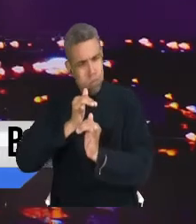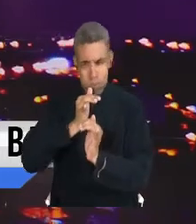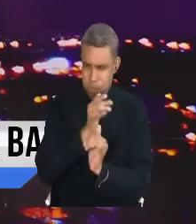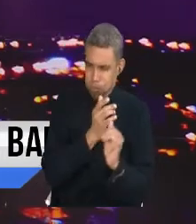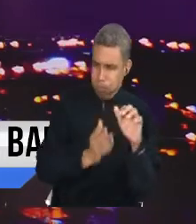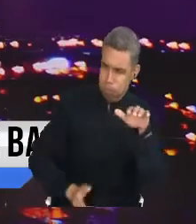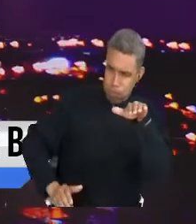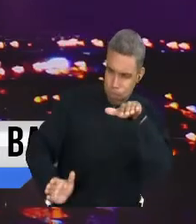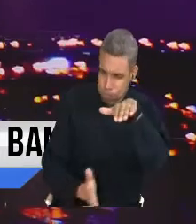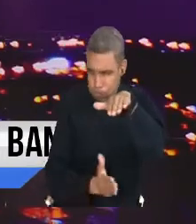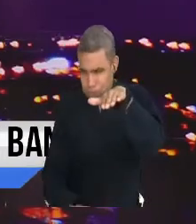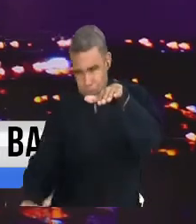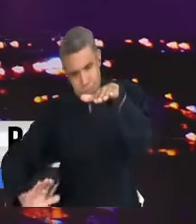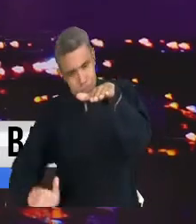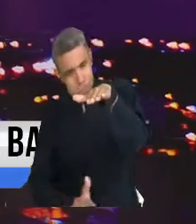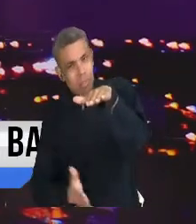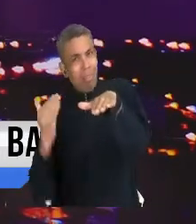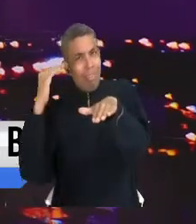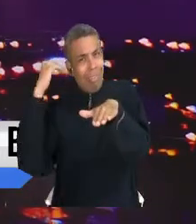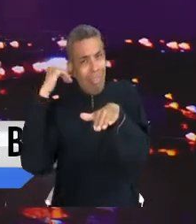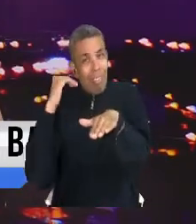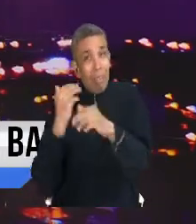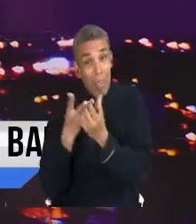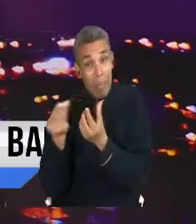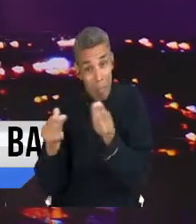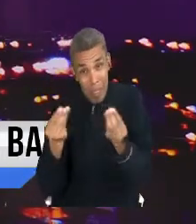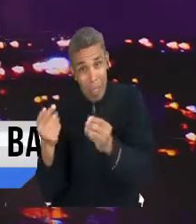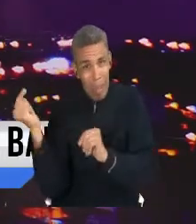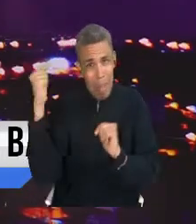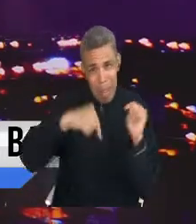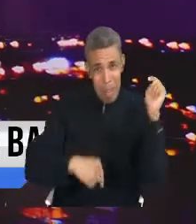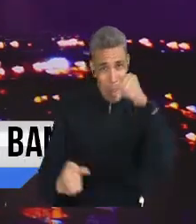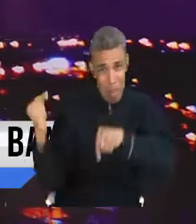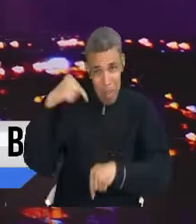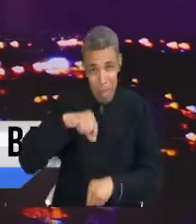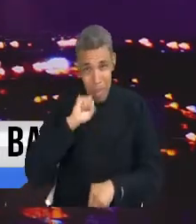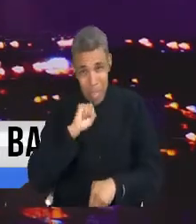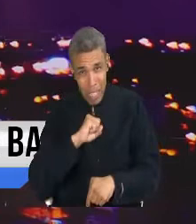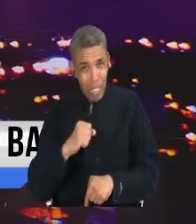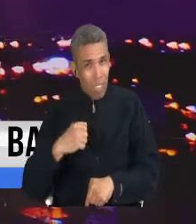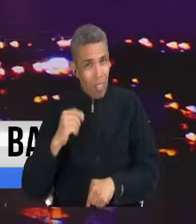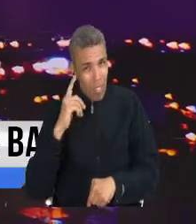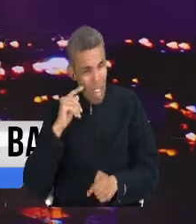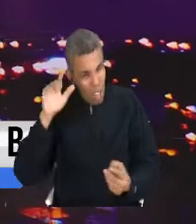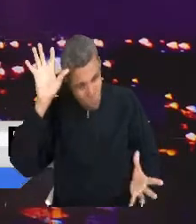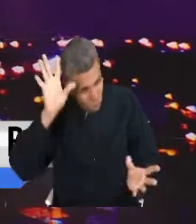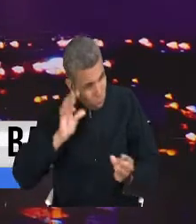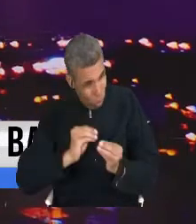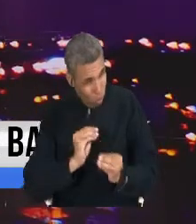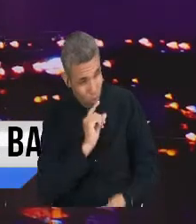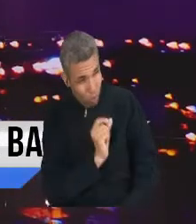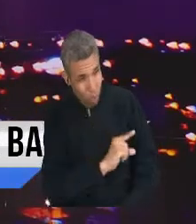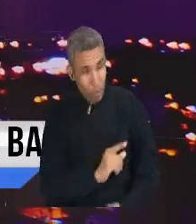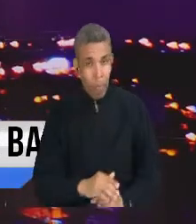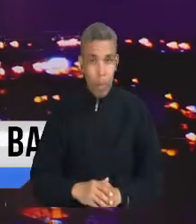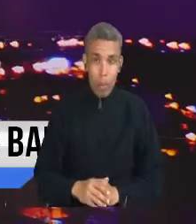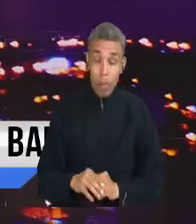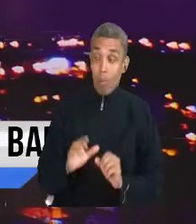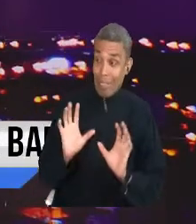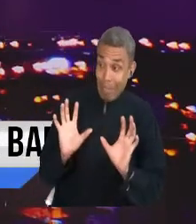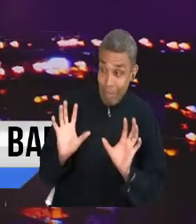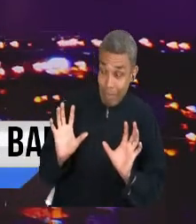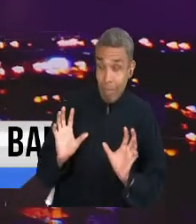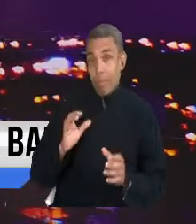temas presupuestales que nosotros tenemos que apoyar tanto en el hospedaje, en la alimentación y hasta en el transporte nos toca